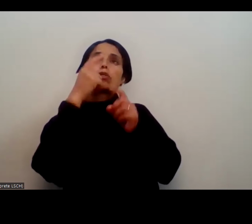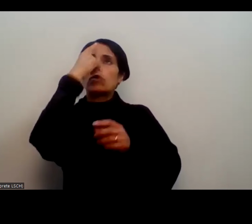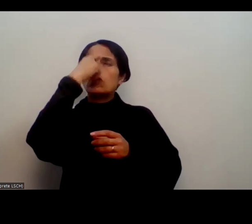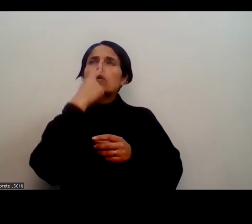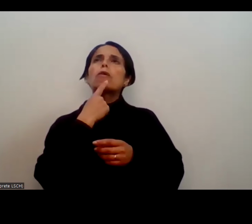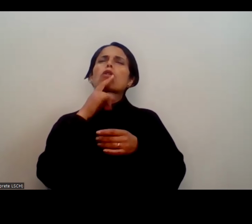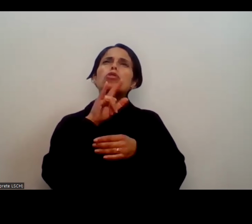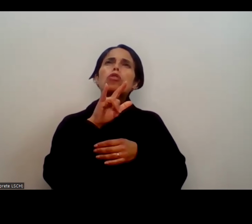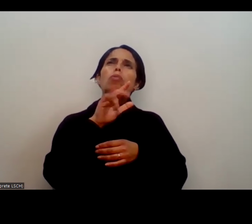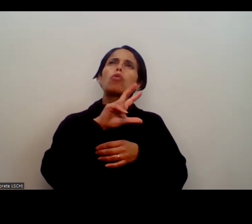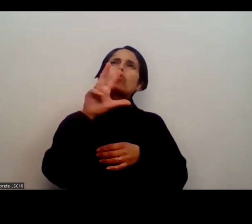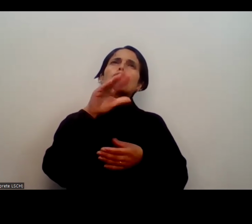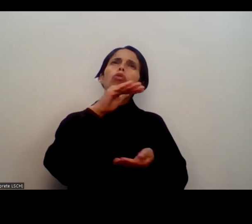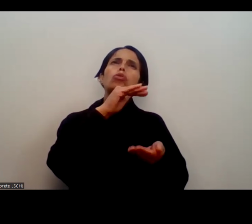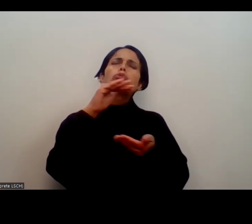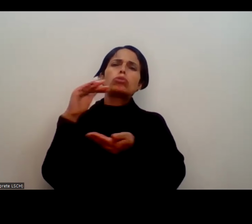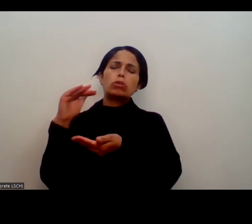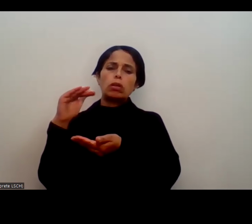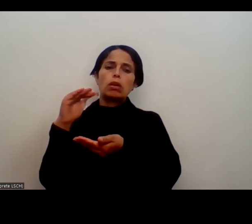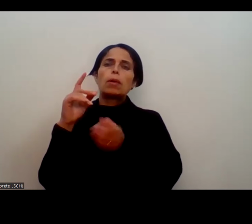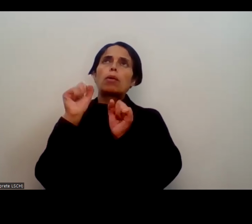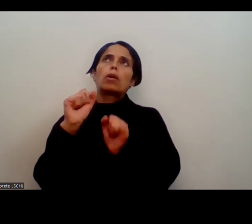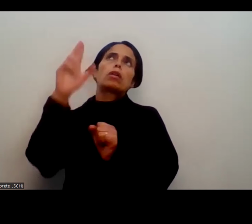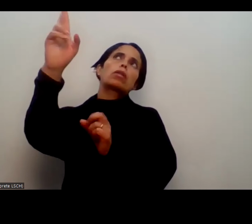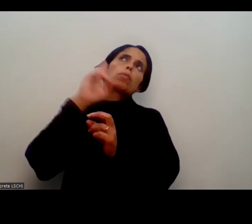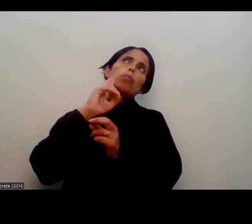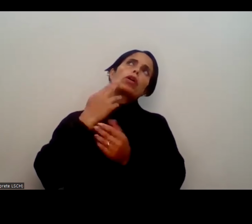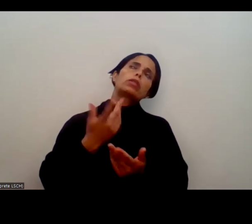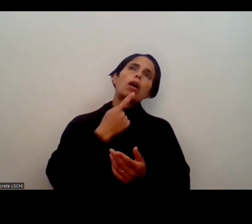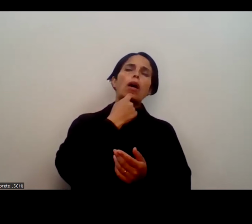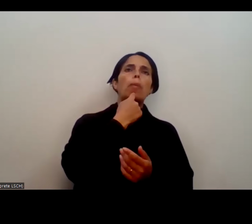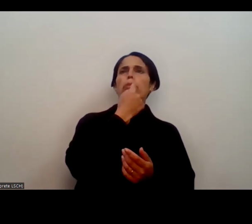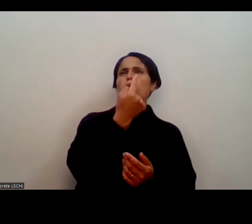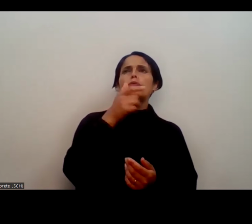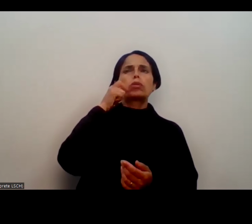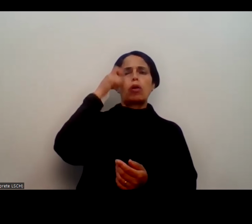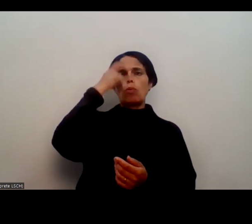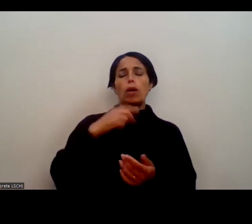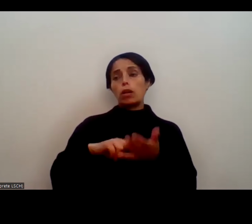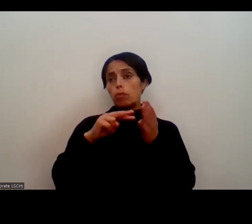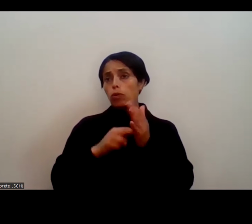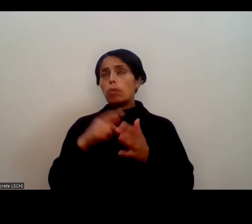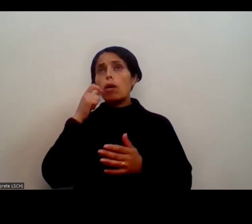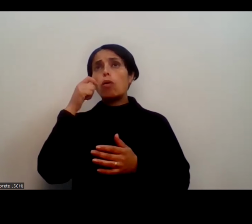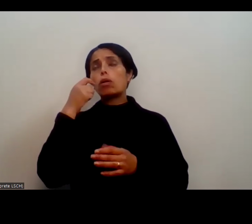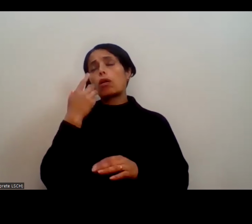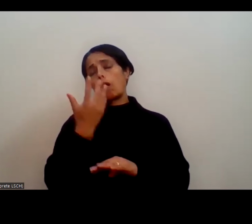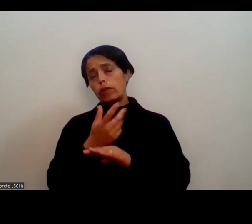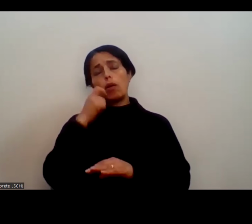con los seres tutelares para obtener respuestas a las preguntas humanas, a los problemas humanos.